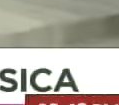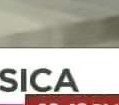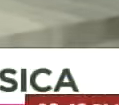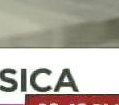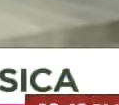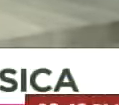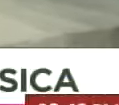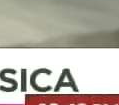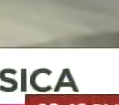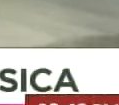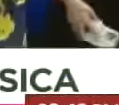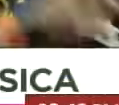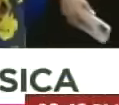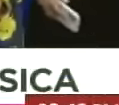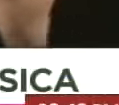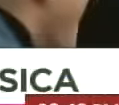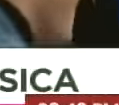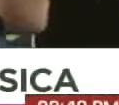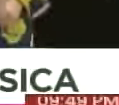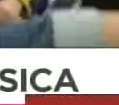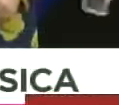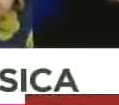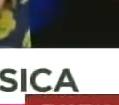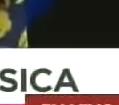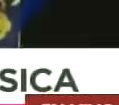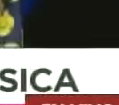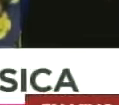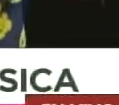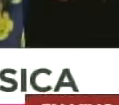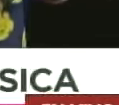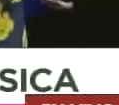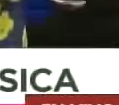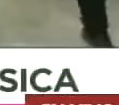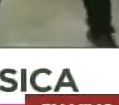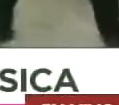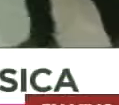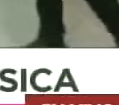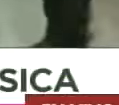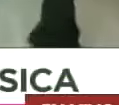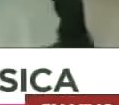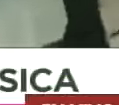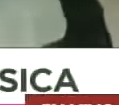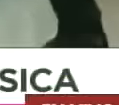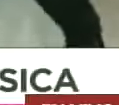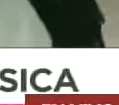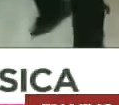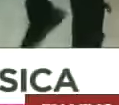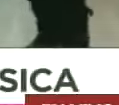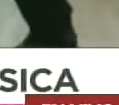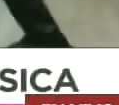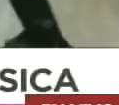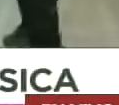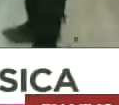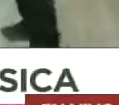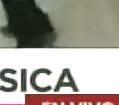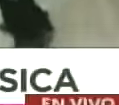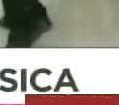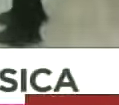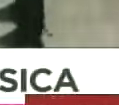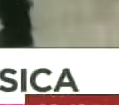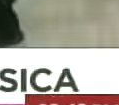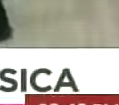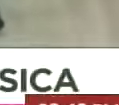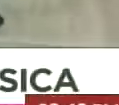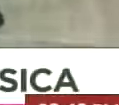mejor y seguro, es mejor y seguro. Corazón noble, simple y